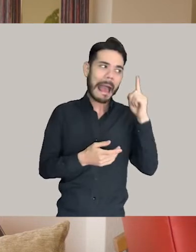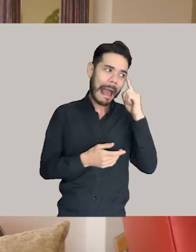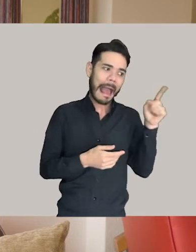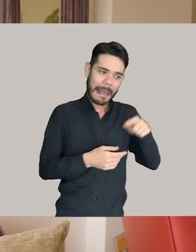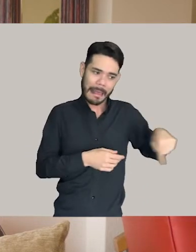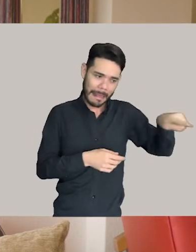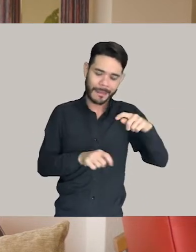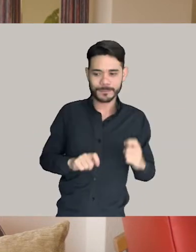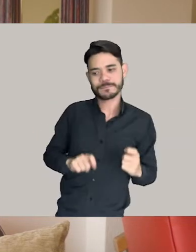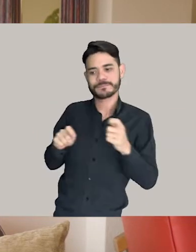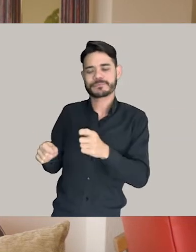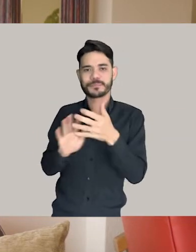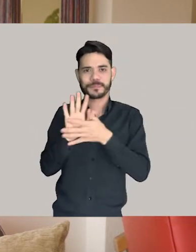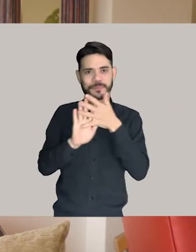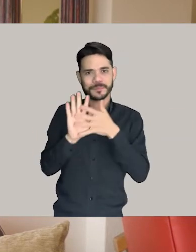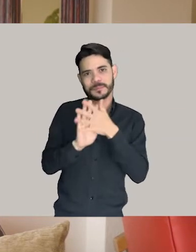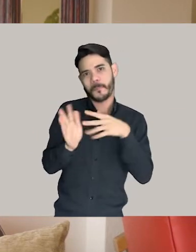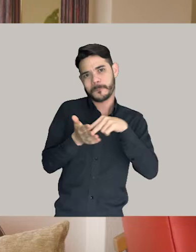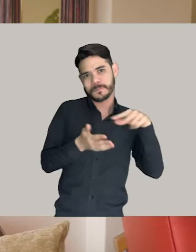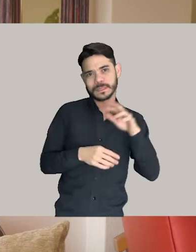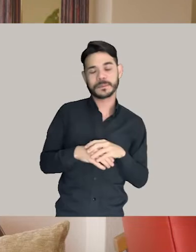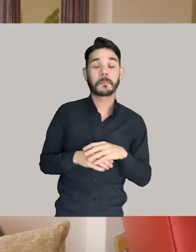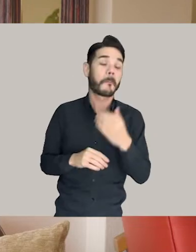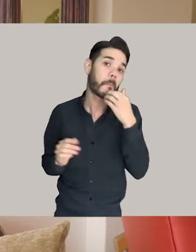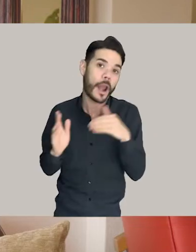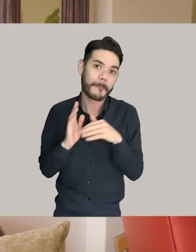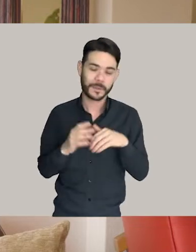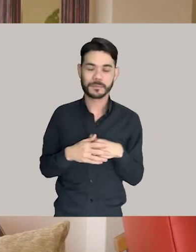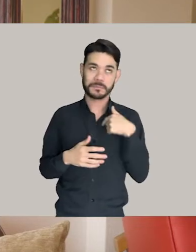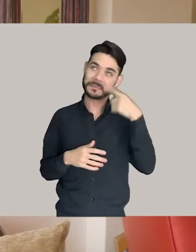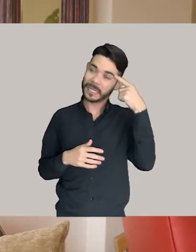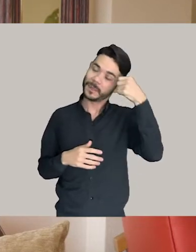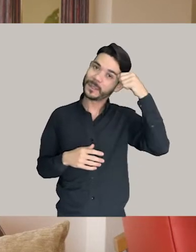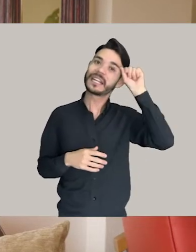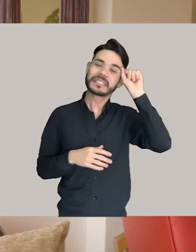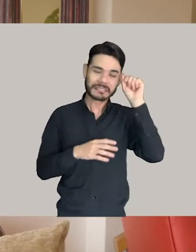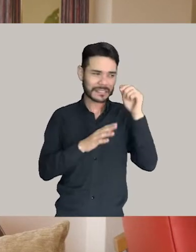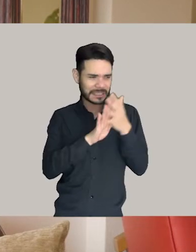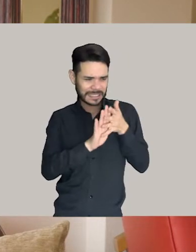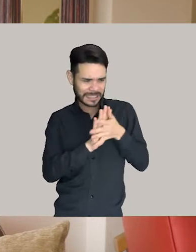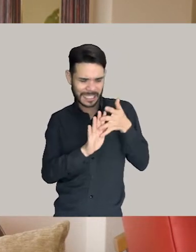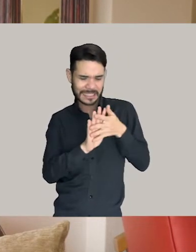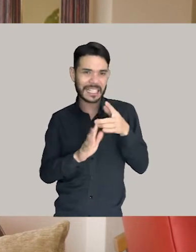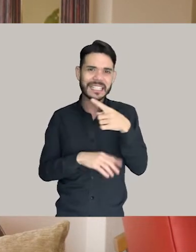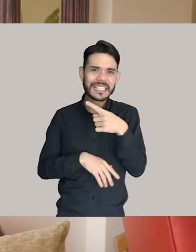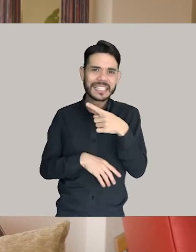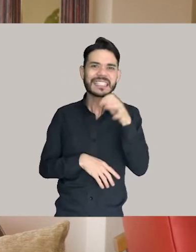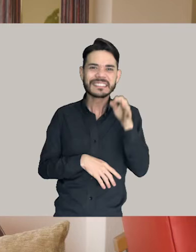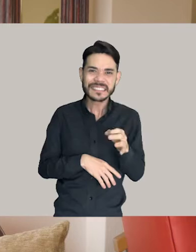seña para ese personaje. Entonces, por ejemplo, una de las que me acuerdo que creo que es así es